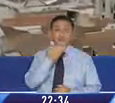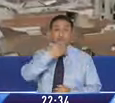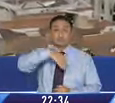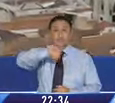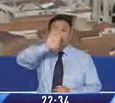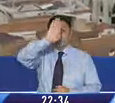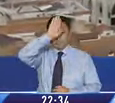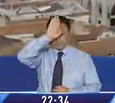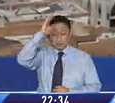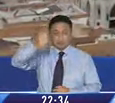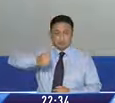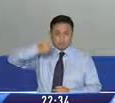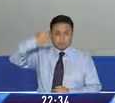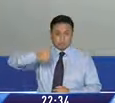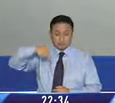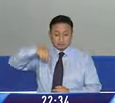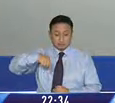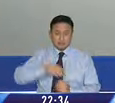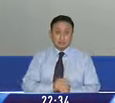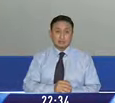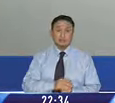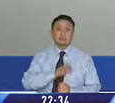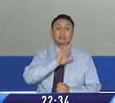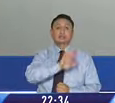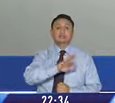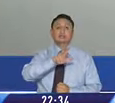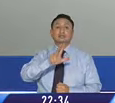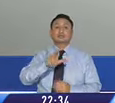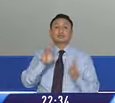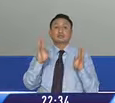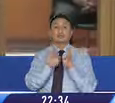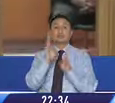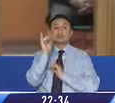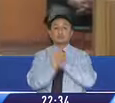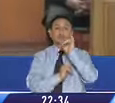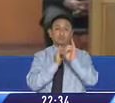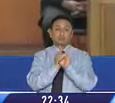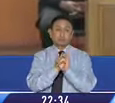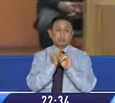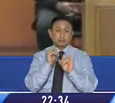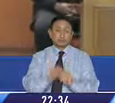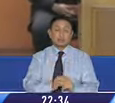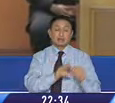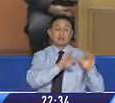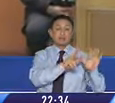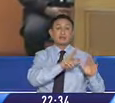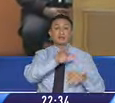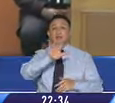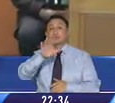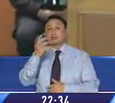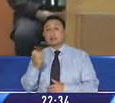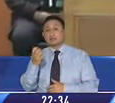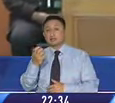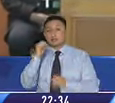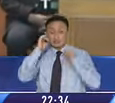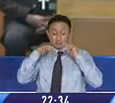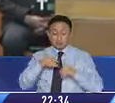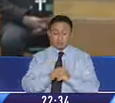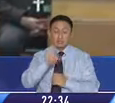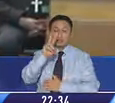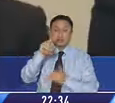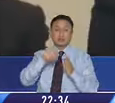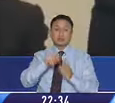a Ecuador como la sede del 53º Congreso Eucarístico Internacional que se realizará del 8 al 15 de septiembre de 2024